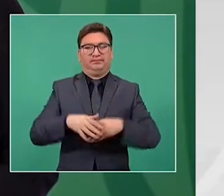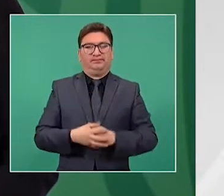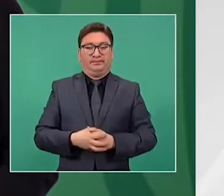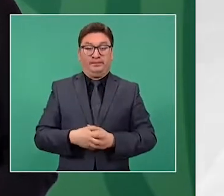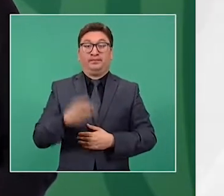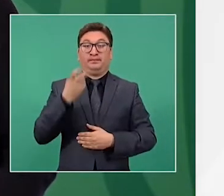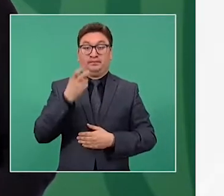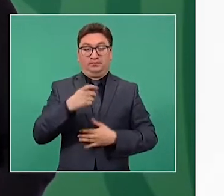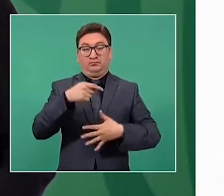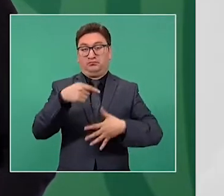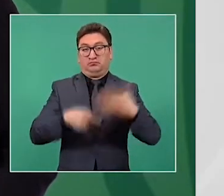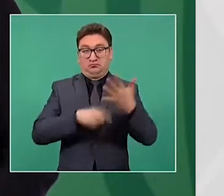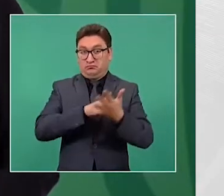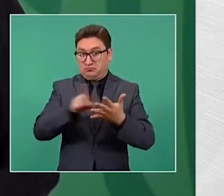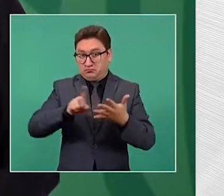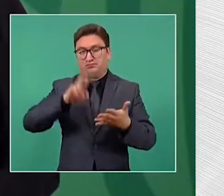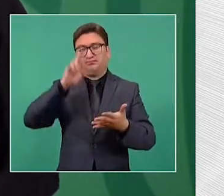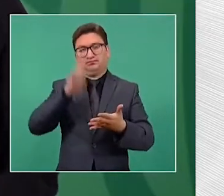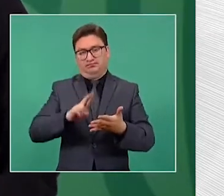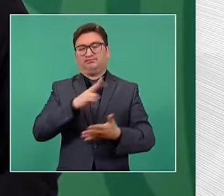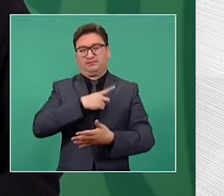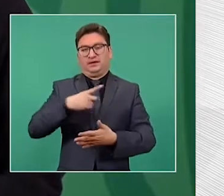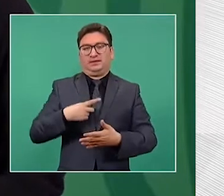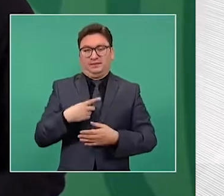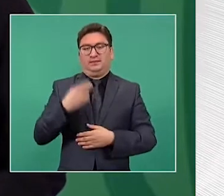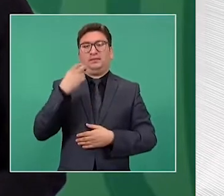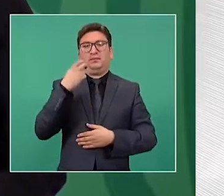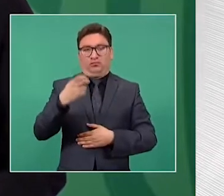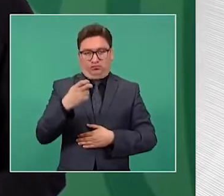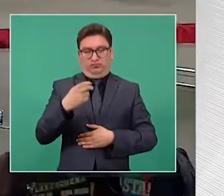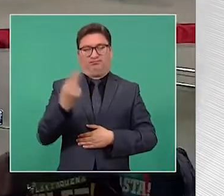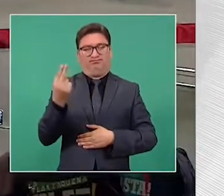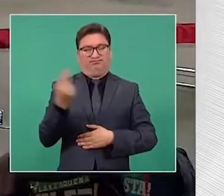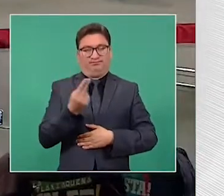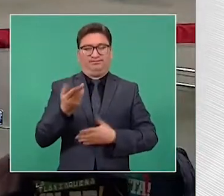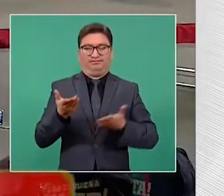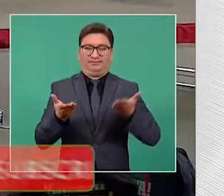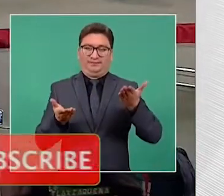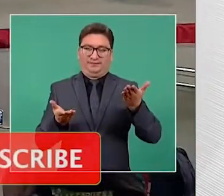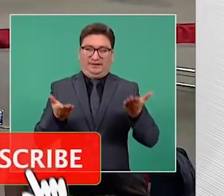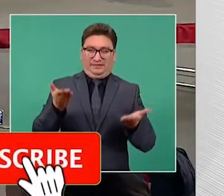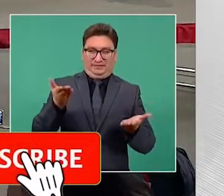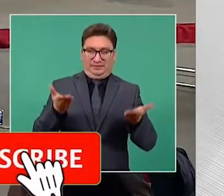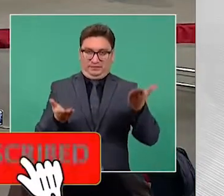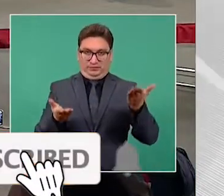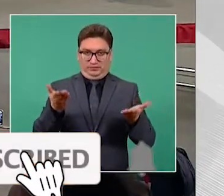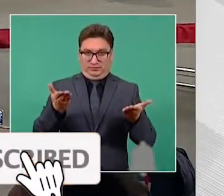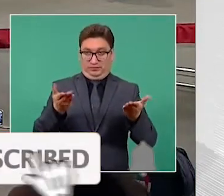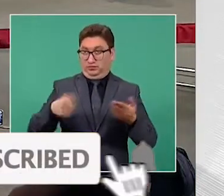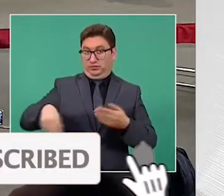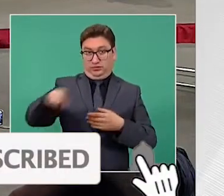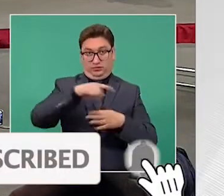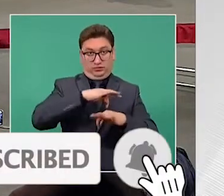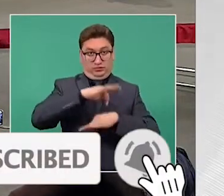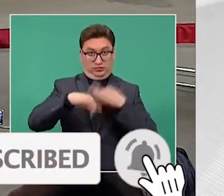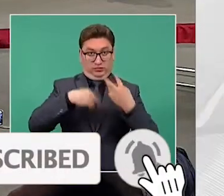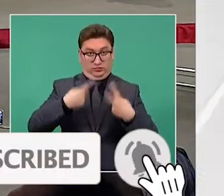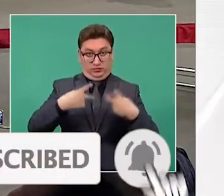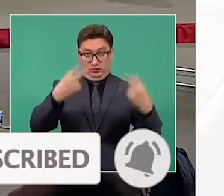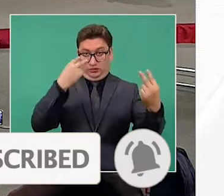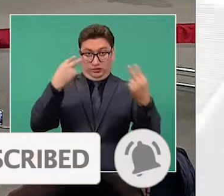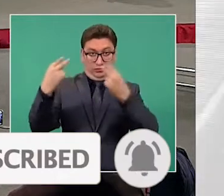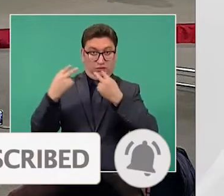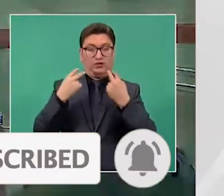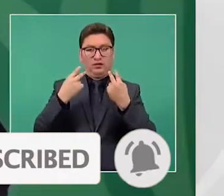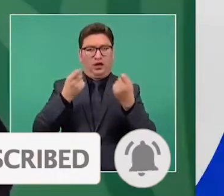deben hacerse valer. Entonces, nada más buscar ese equilibrio que quienes nos ven, que además